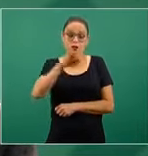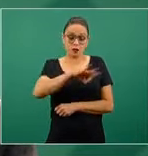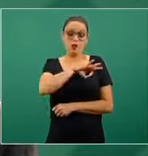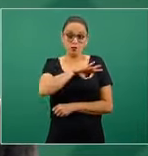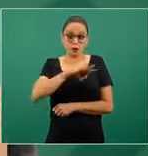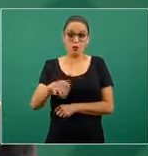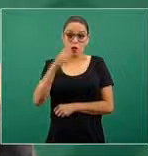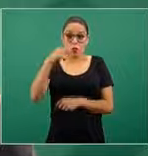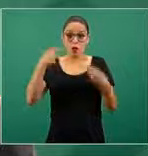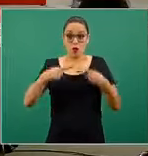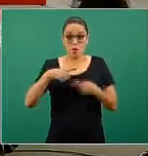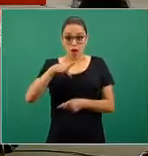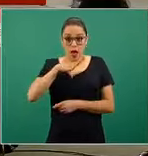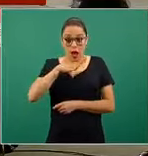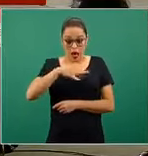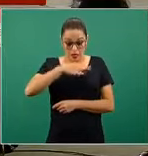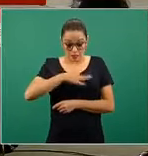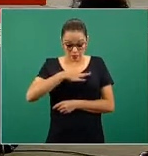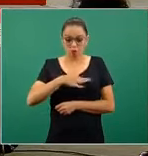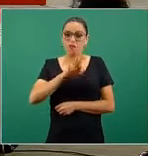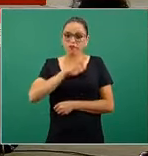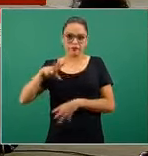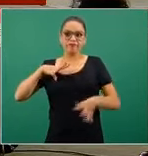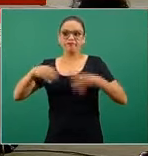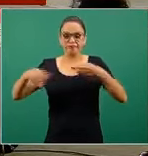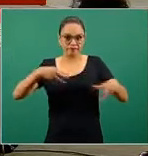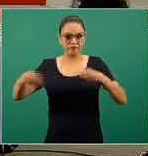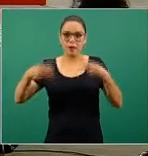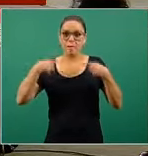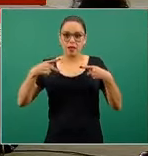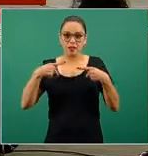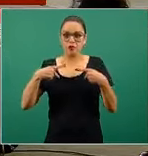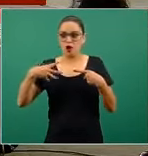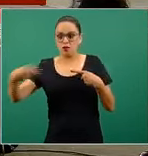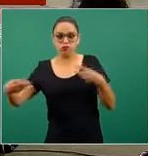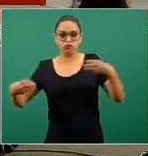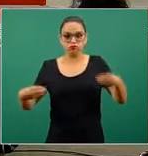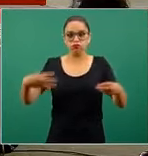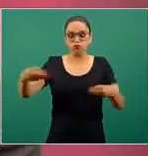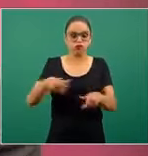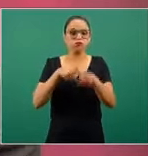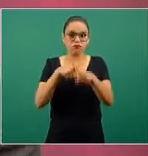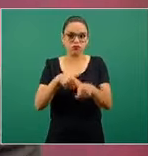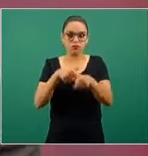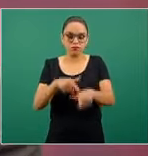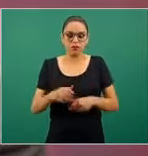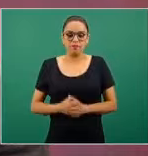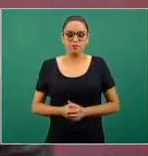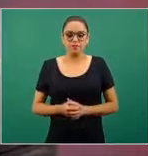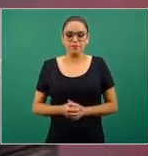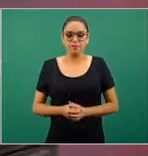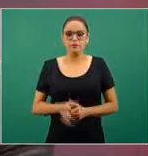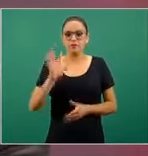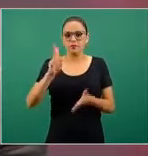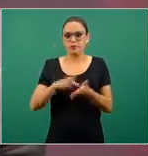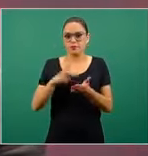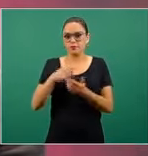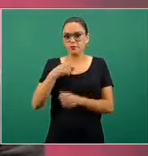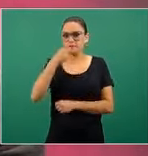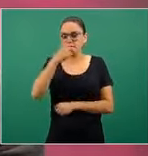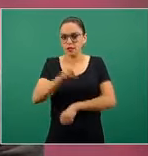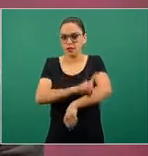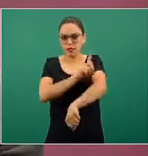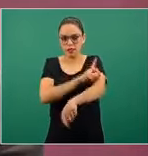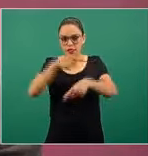persona se infecte y todavía pueda propagar. Ahora, como hemos comentado muchas veces desde que empezó la epidemia, si tomamos a